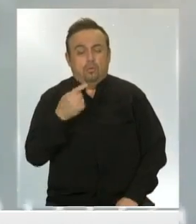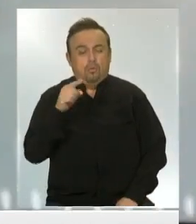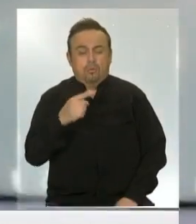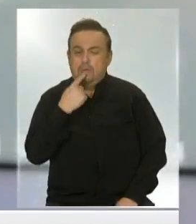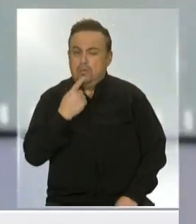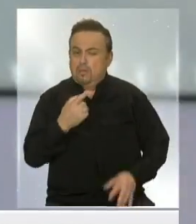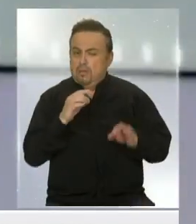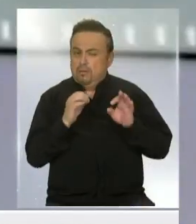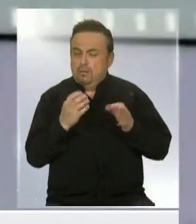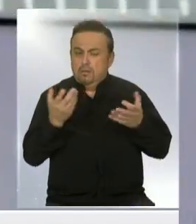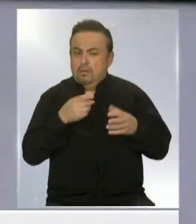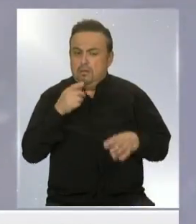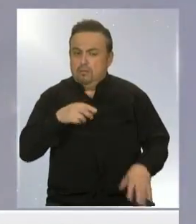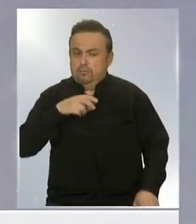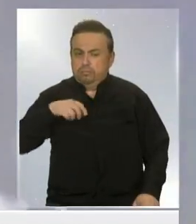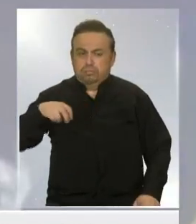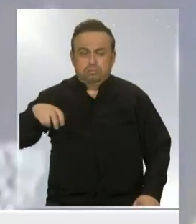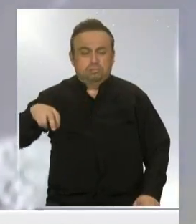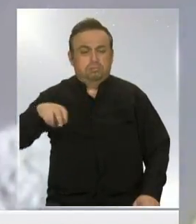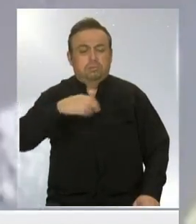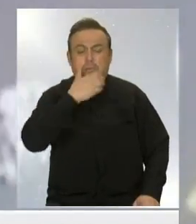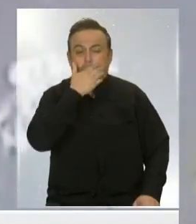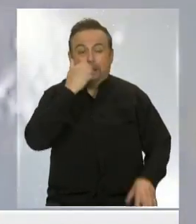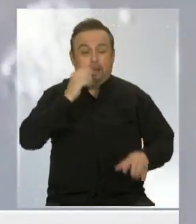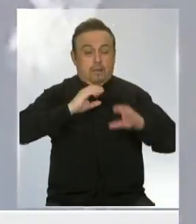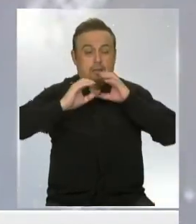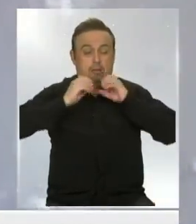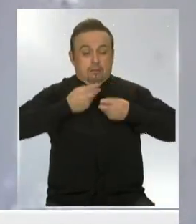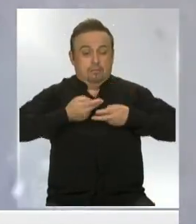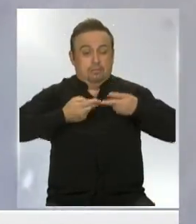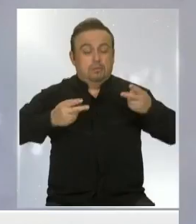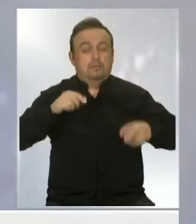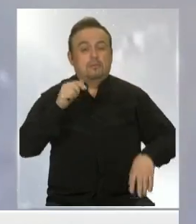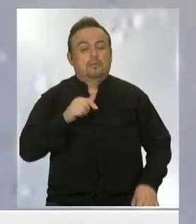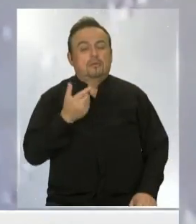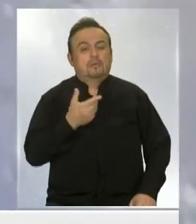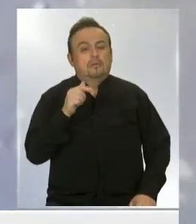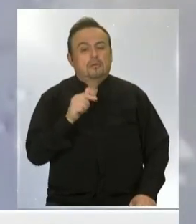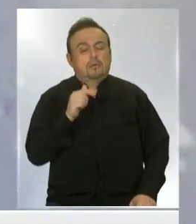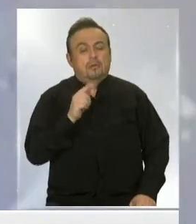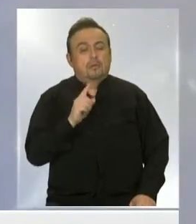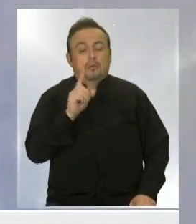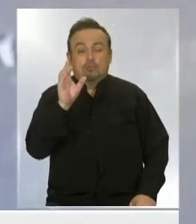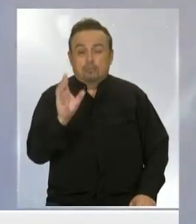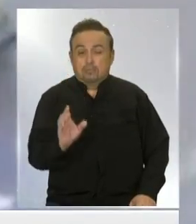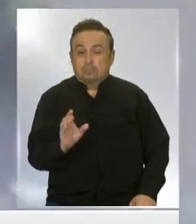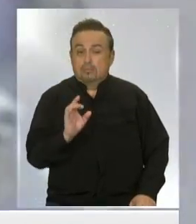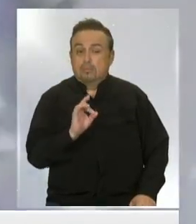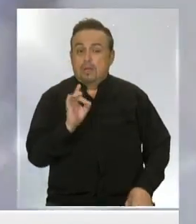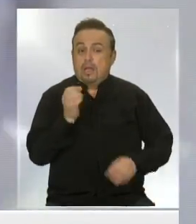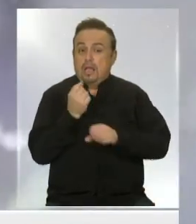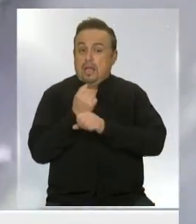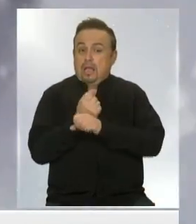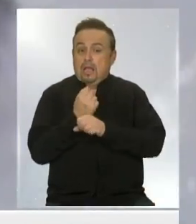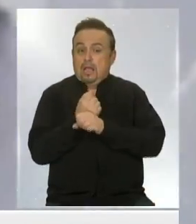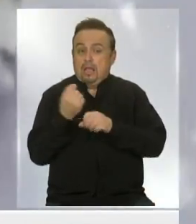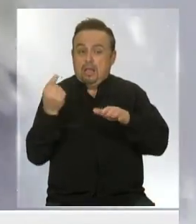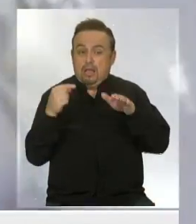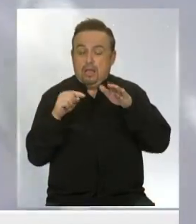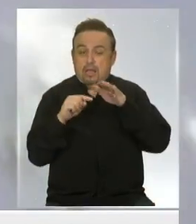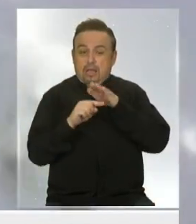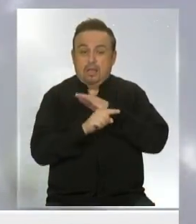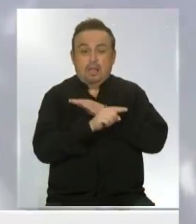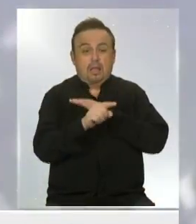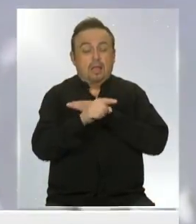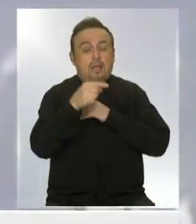bien particular que comenzó a circular también por redes sociales. Se daba cuenta de un supuesto carabinero infiltrado en medio de